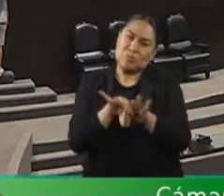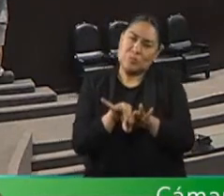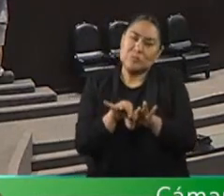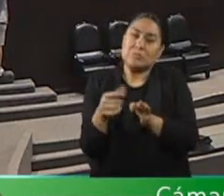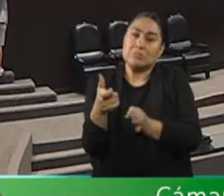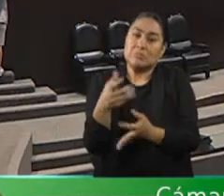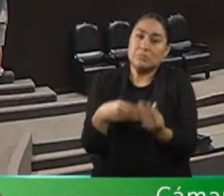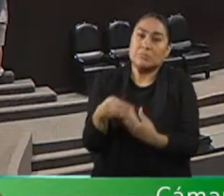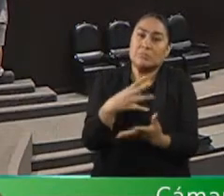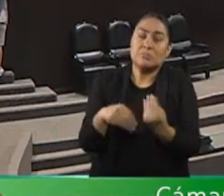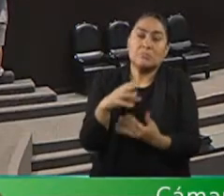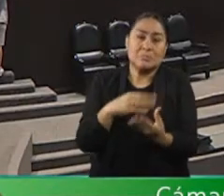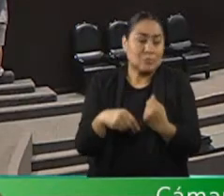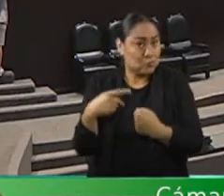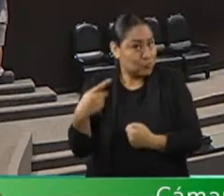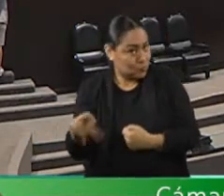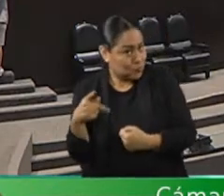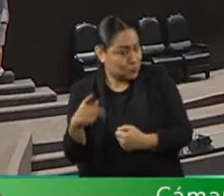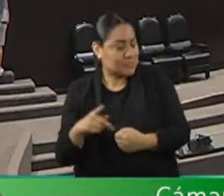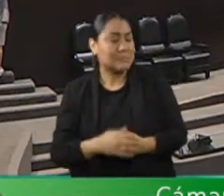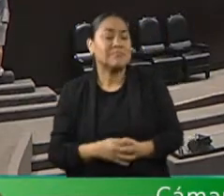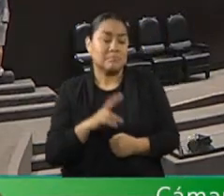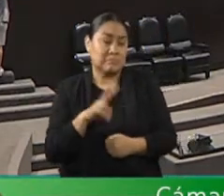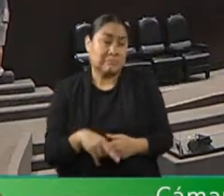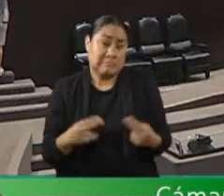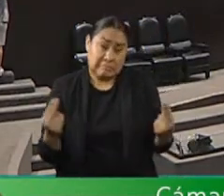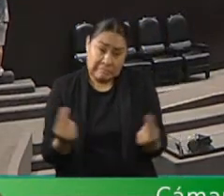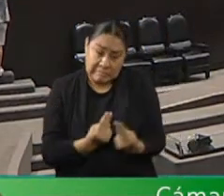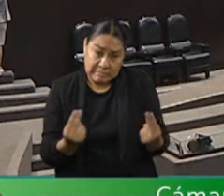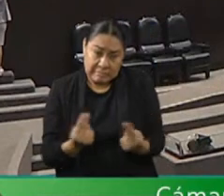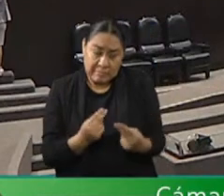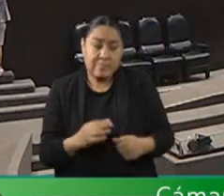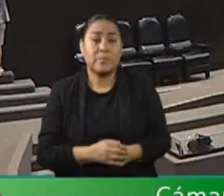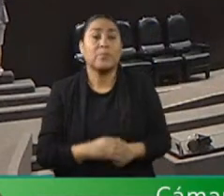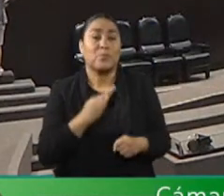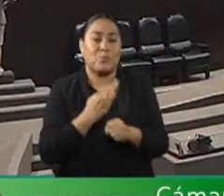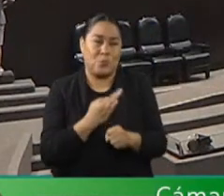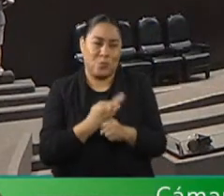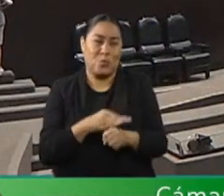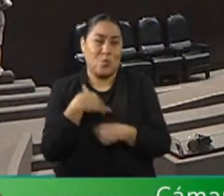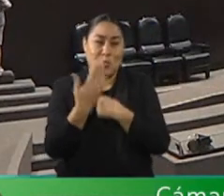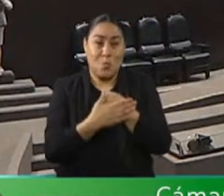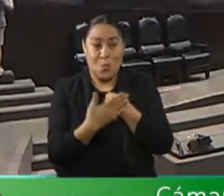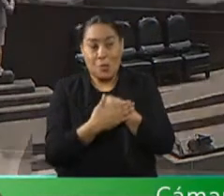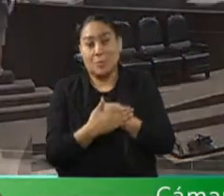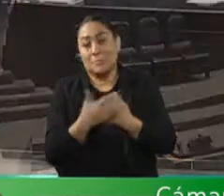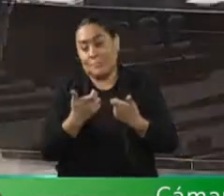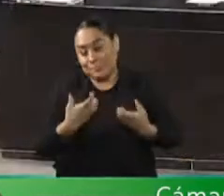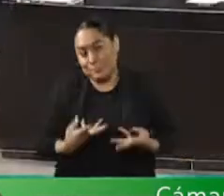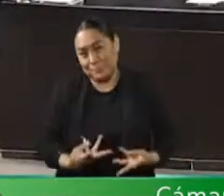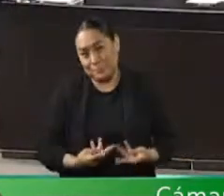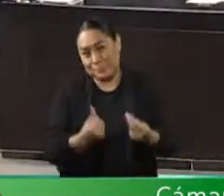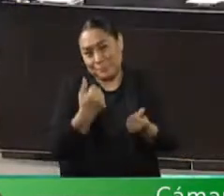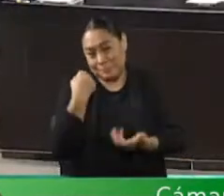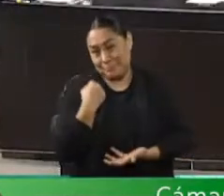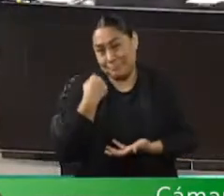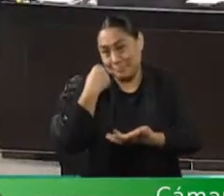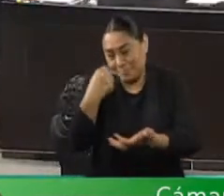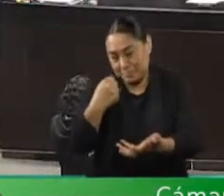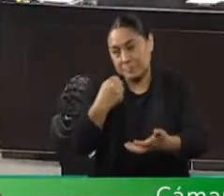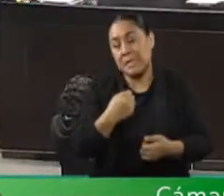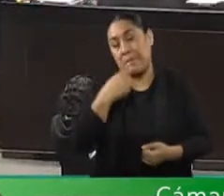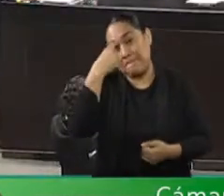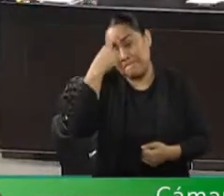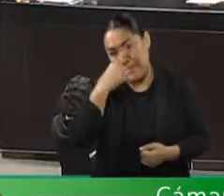nacional por ello Es necesario que los presupuestos de egresos del ejercicio fiscal que